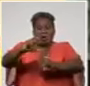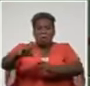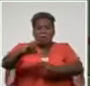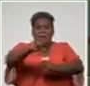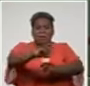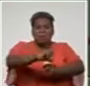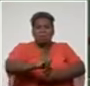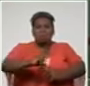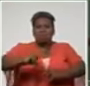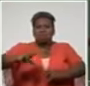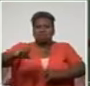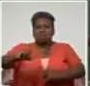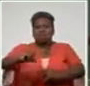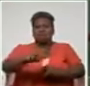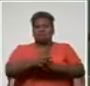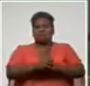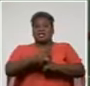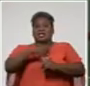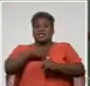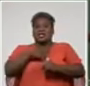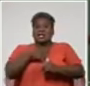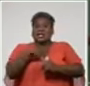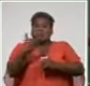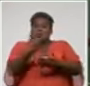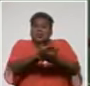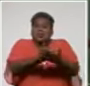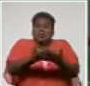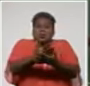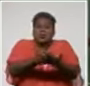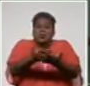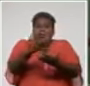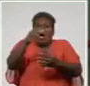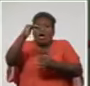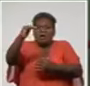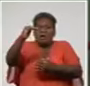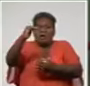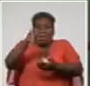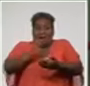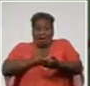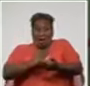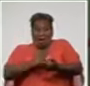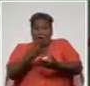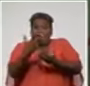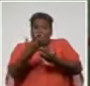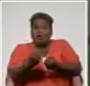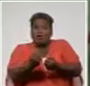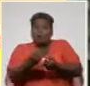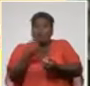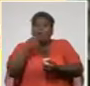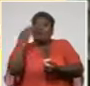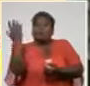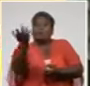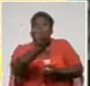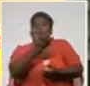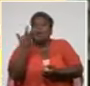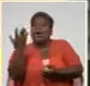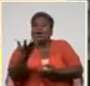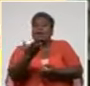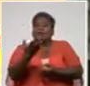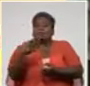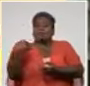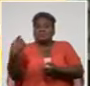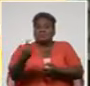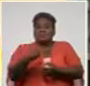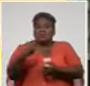virus. Porque ella tiene unos filtros en la parte de arriba y en la parte de abajo donde el aire está en constante reflujo. Yo lo tomo